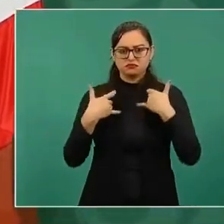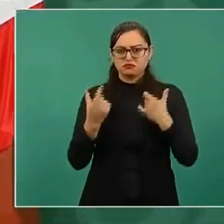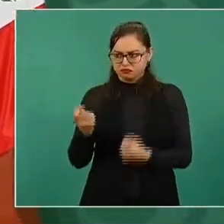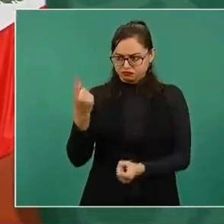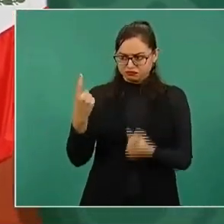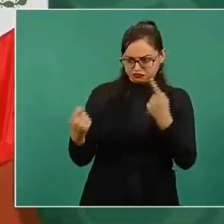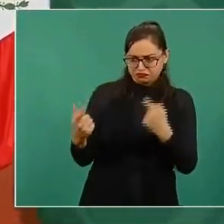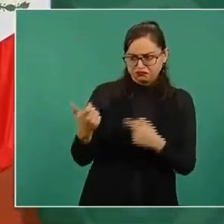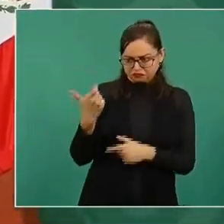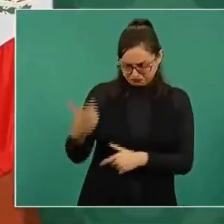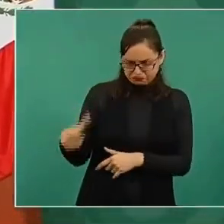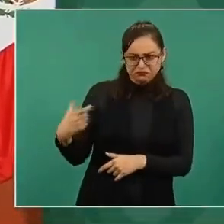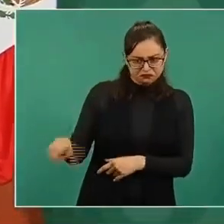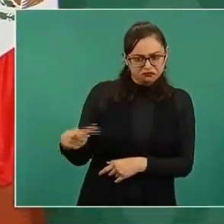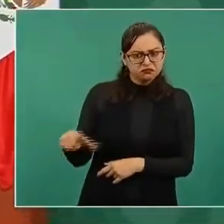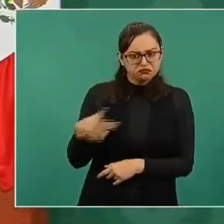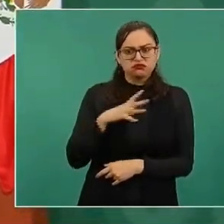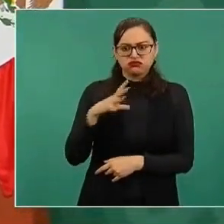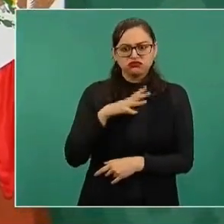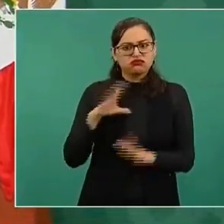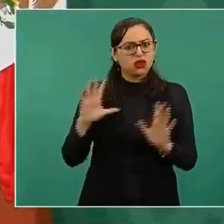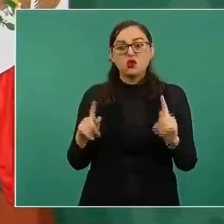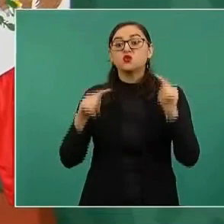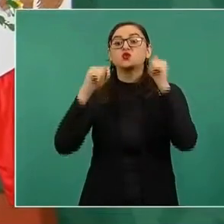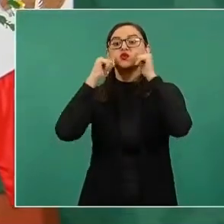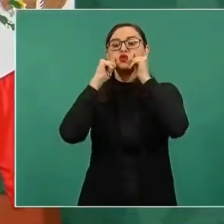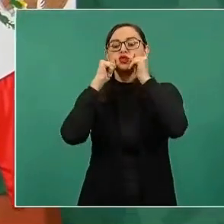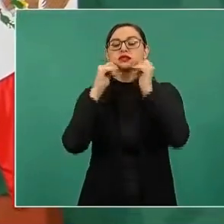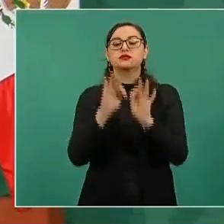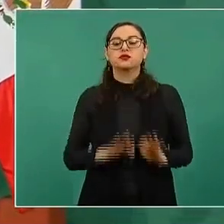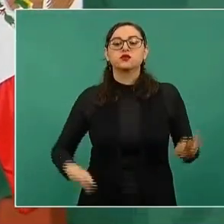merecen tener una información